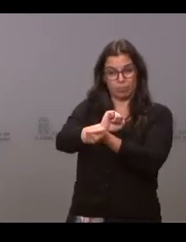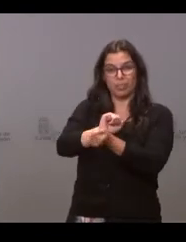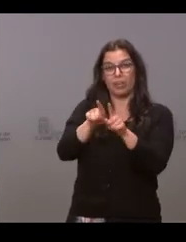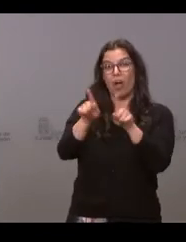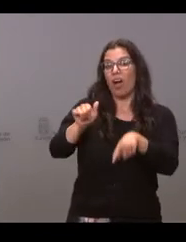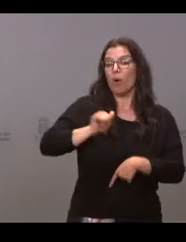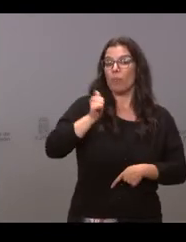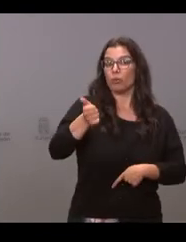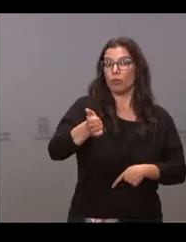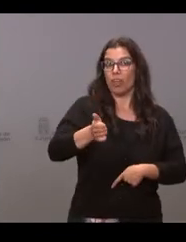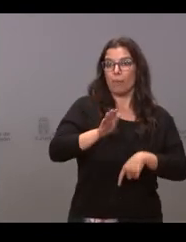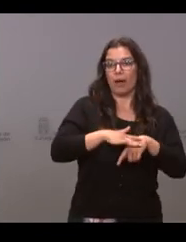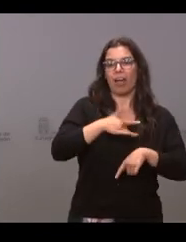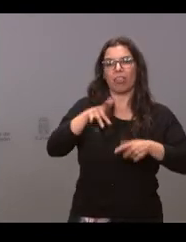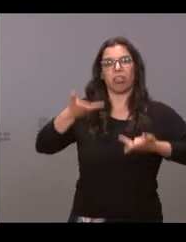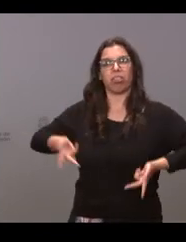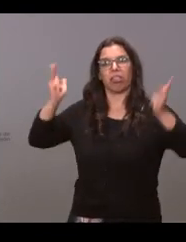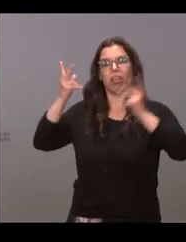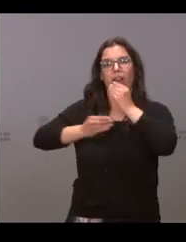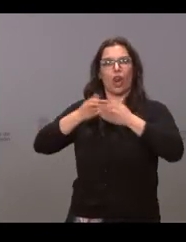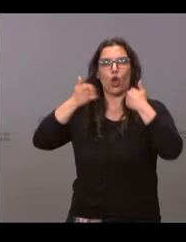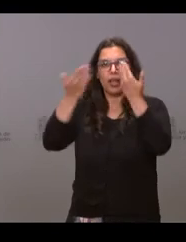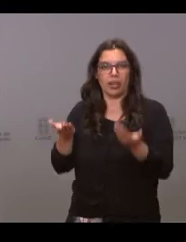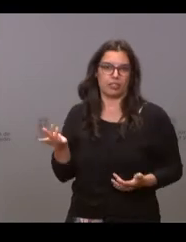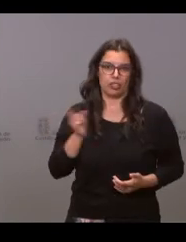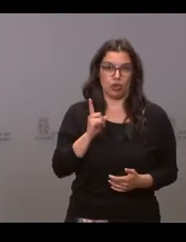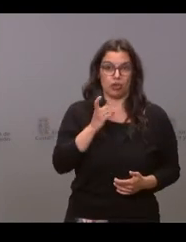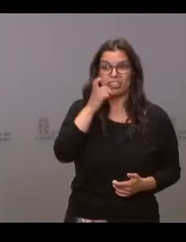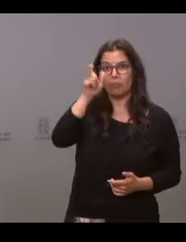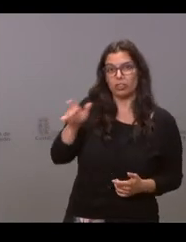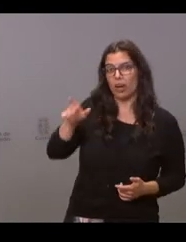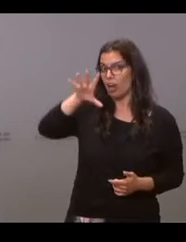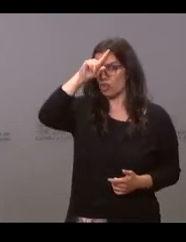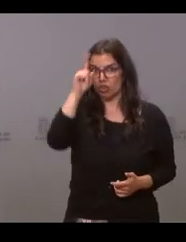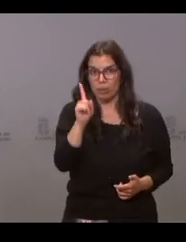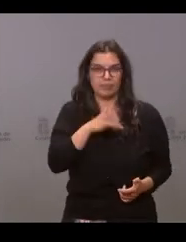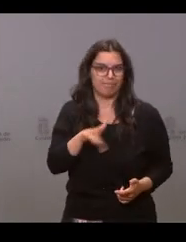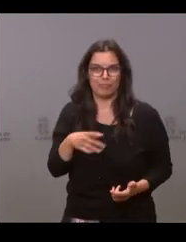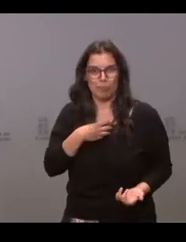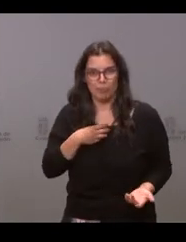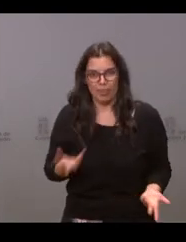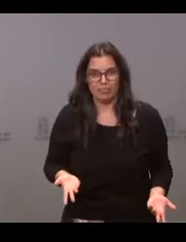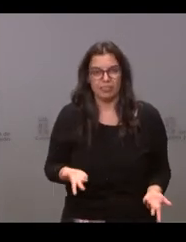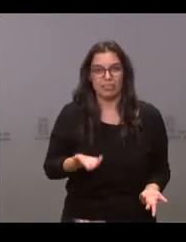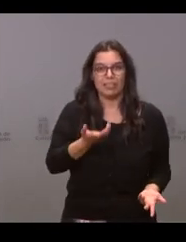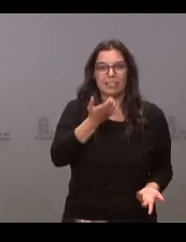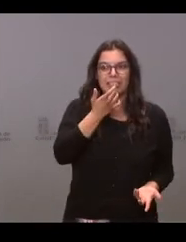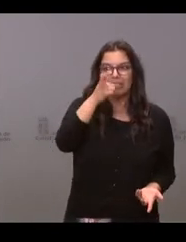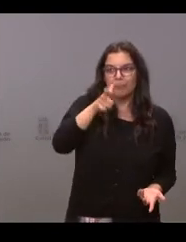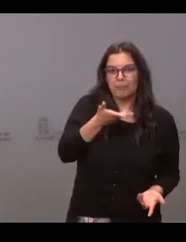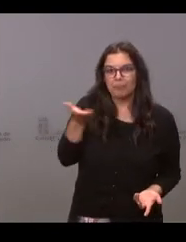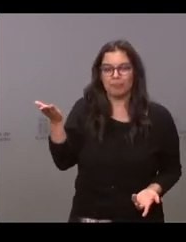impunidad no se puede indultar a quien no se arrepiente no se puede insultar a quien